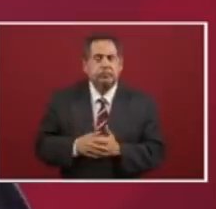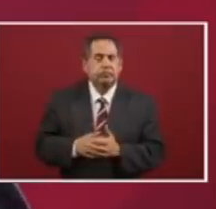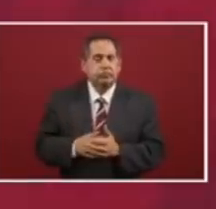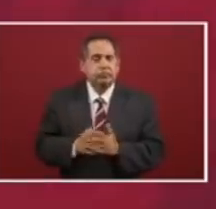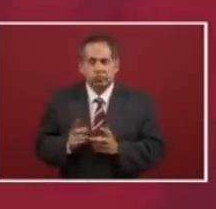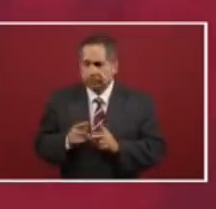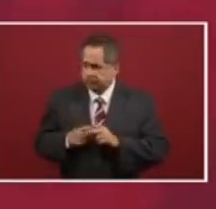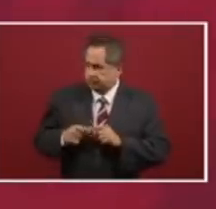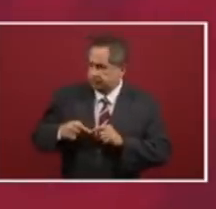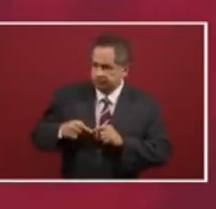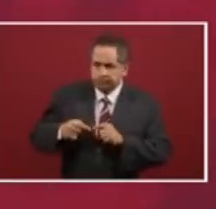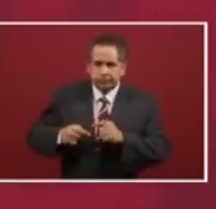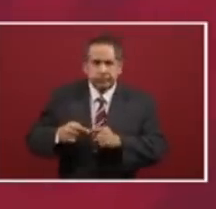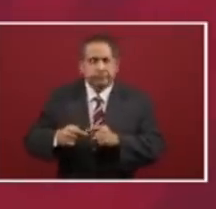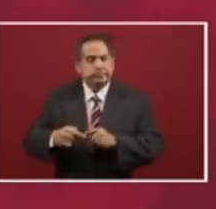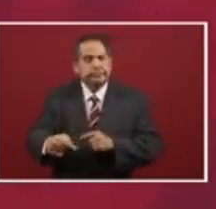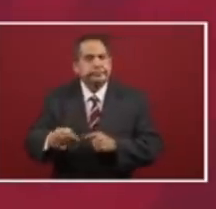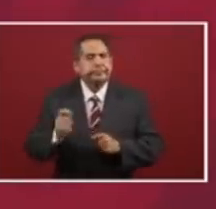estamos